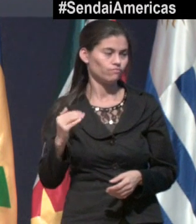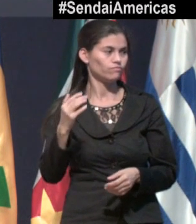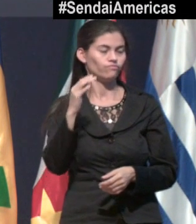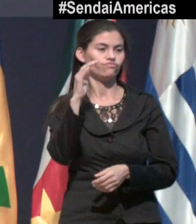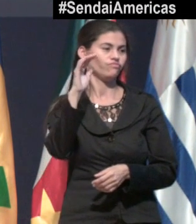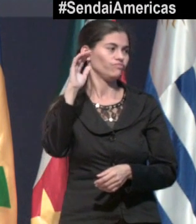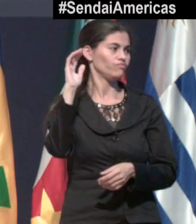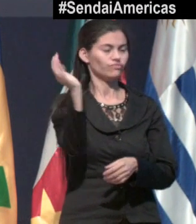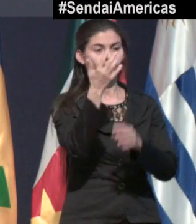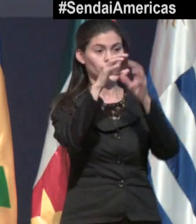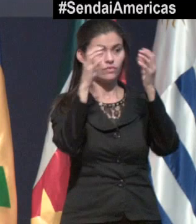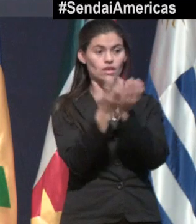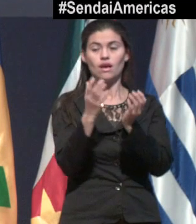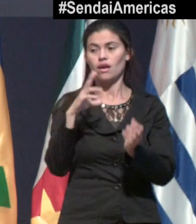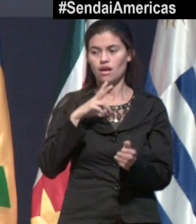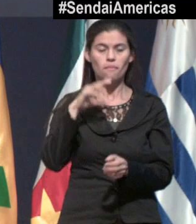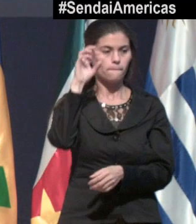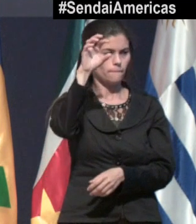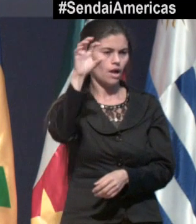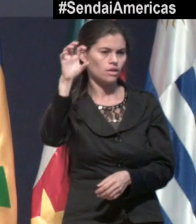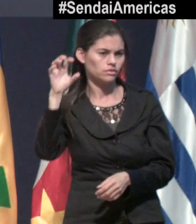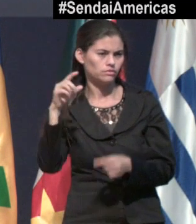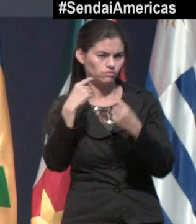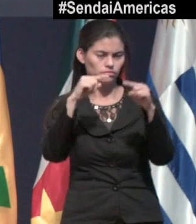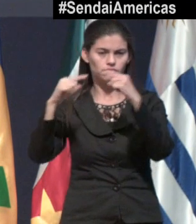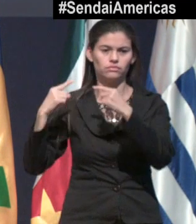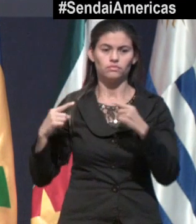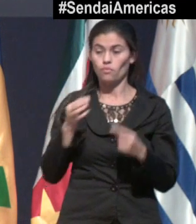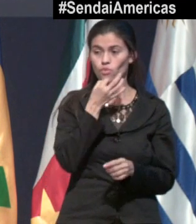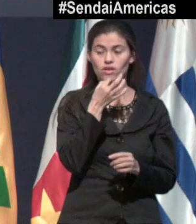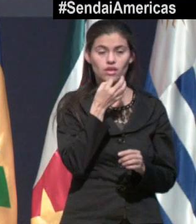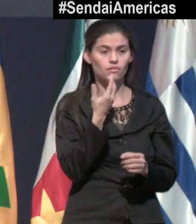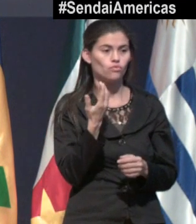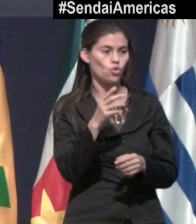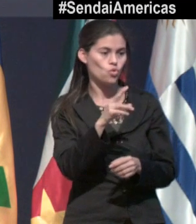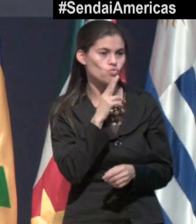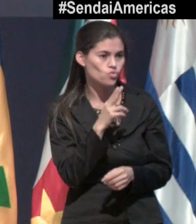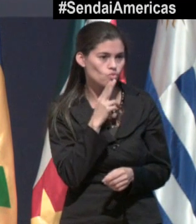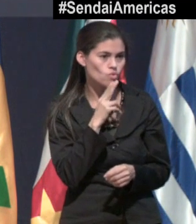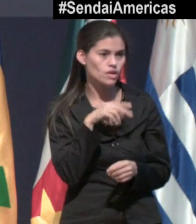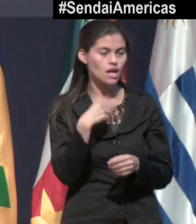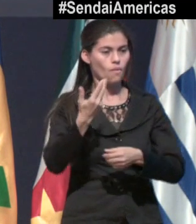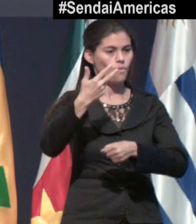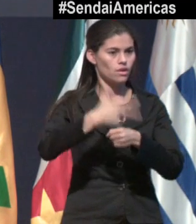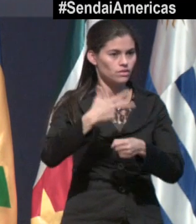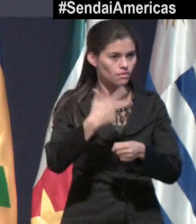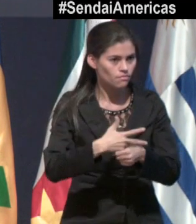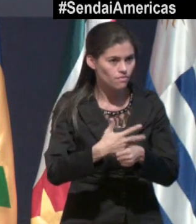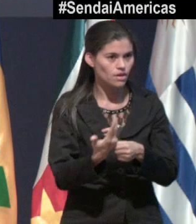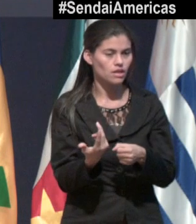hay varios países aquí de la región, como son, por ejemplo, Honduras y Guatemala